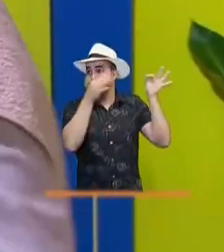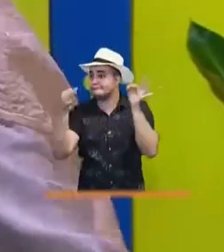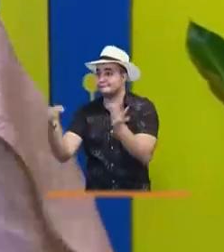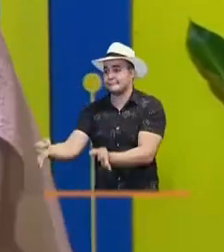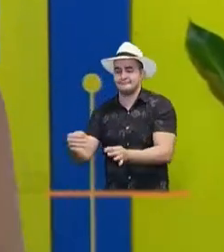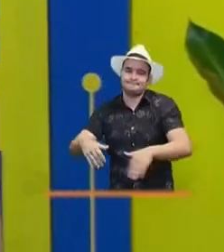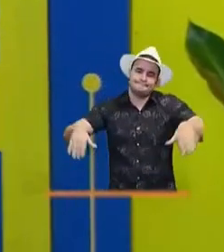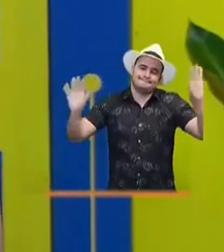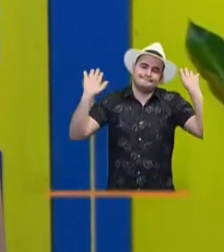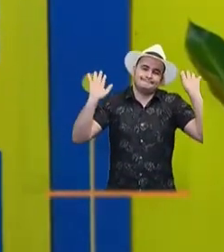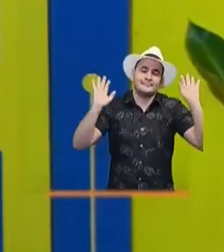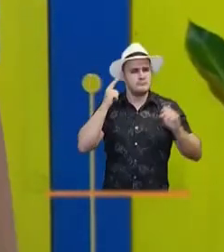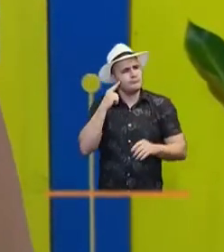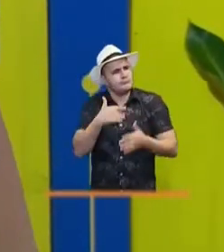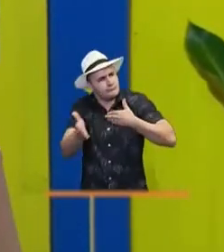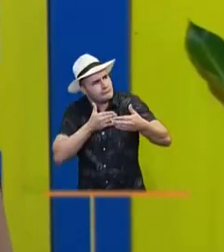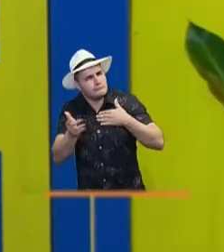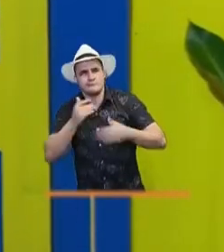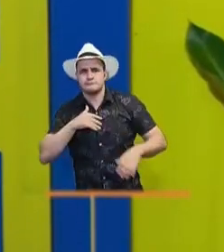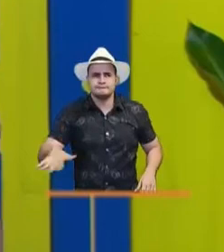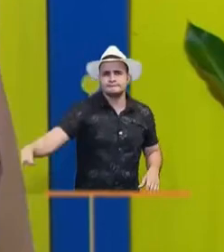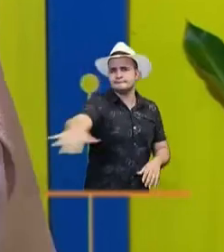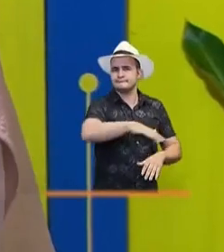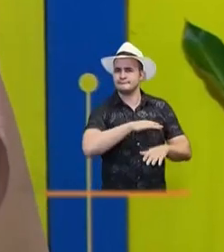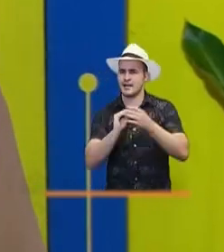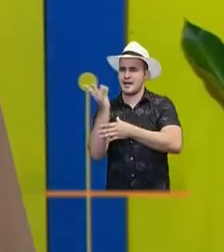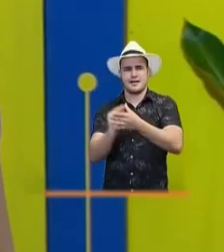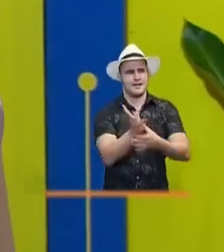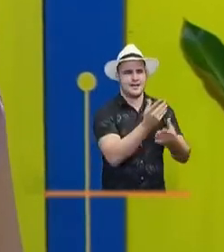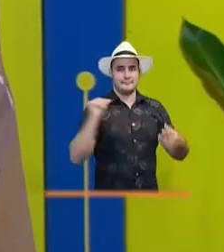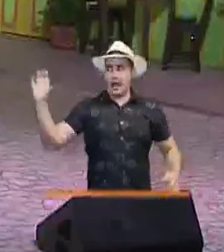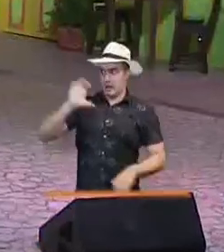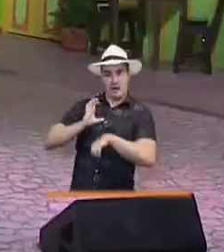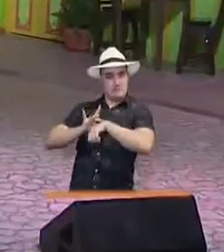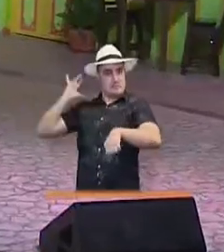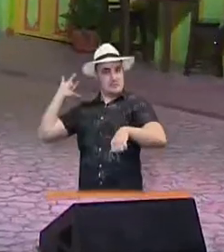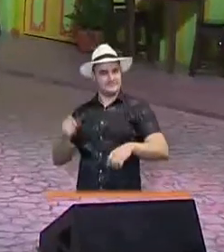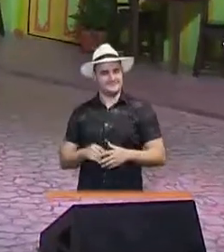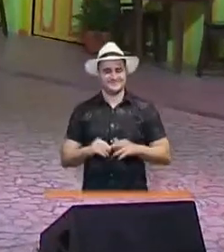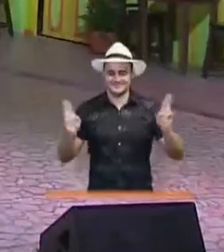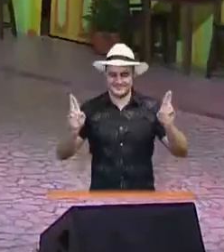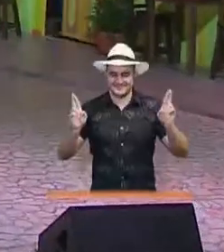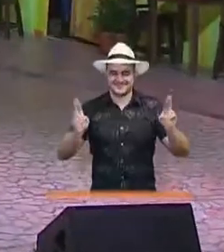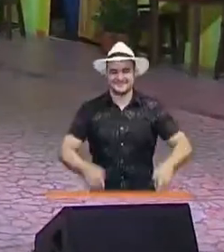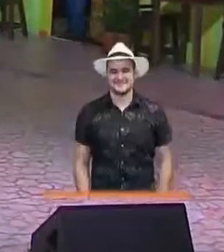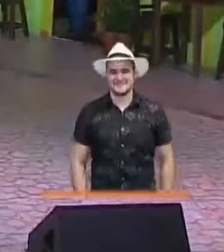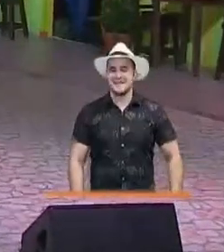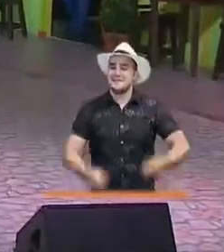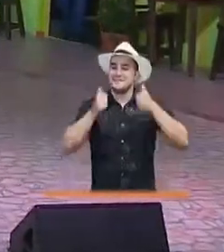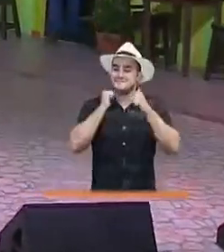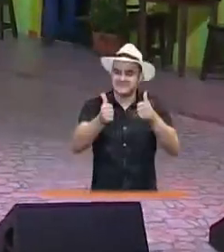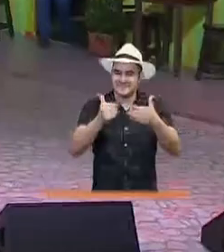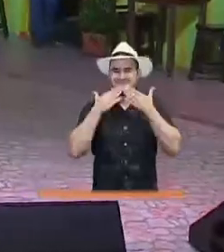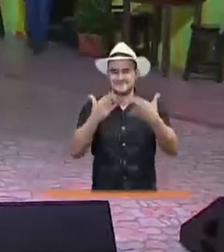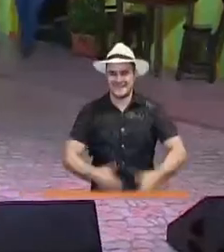Pero mire qué bonito, con la prima adelantada. La fe... Muchas gracias. Muy